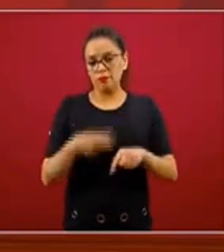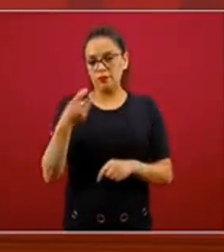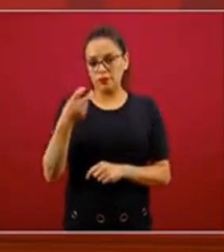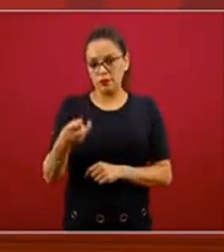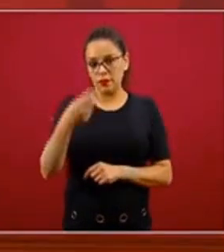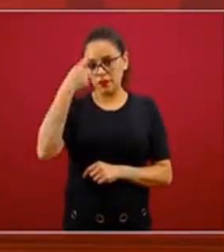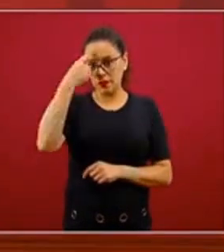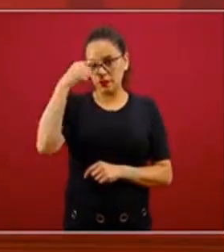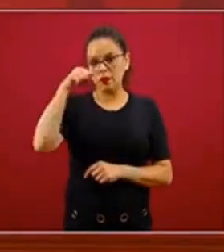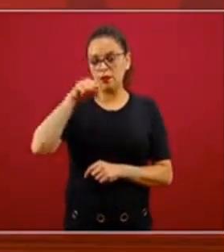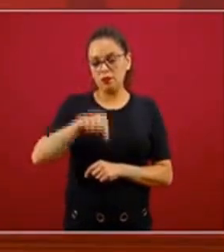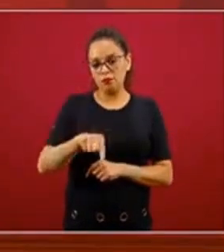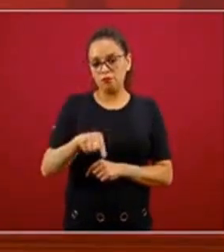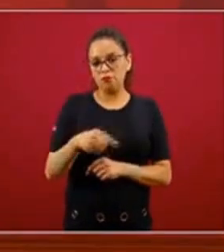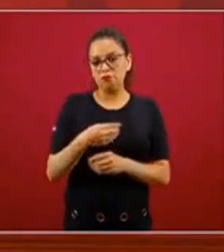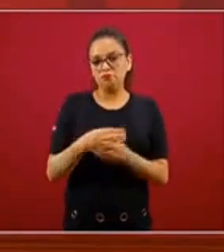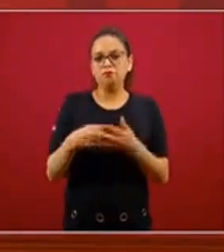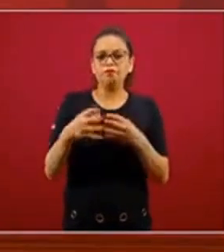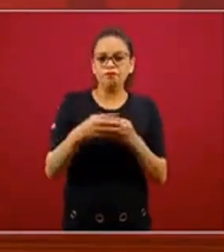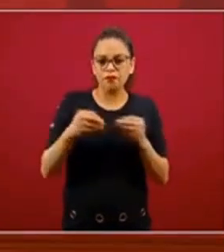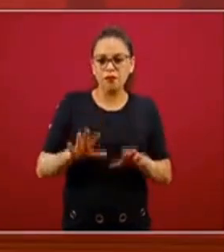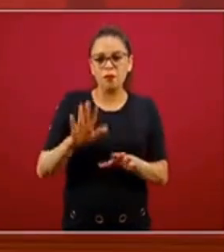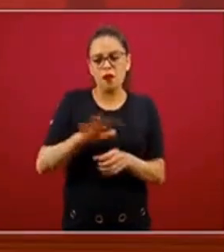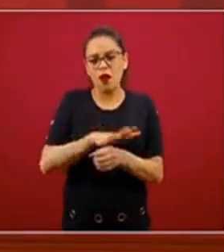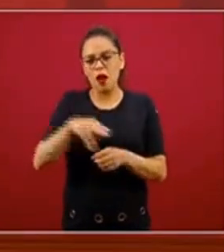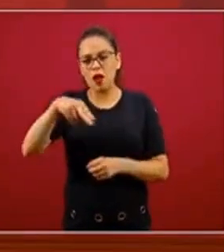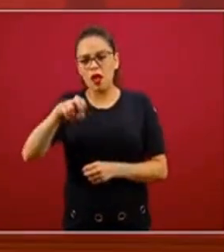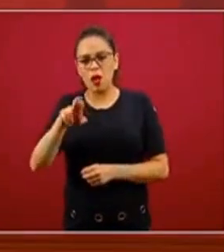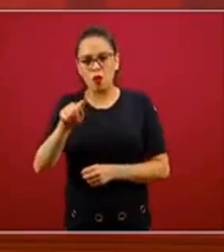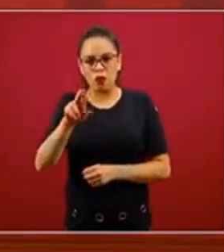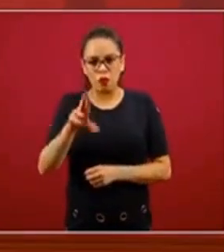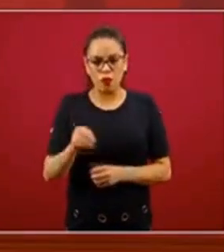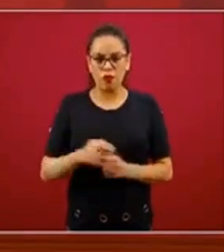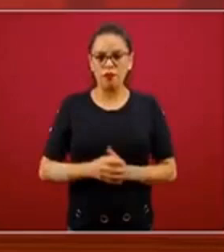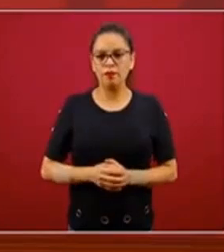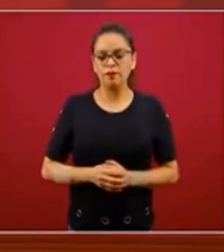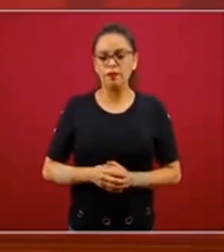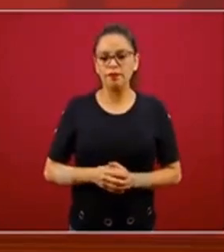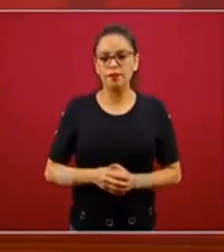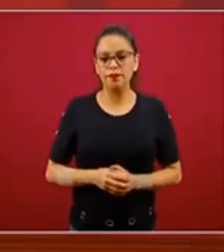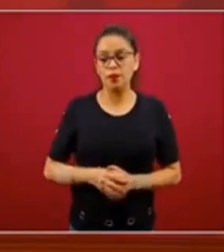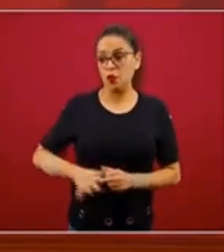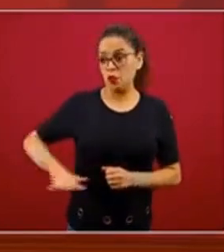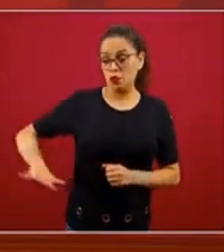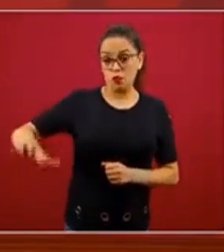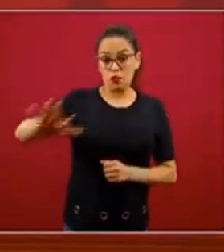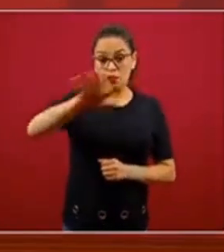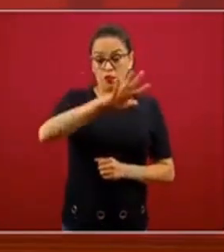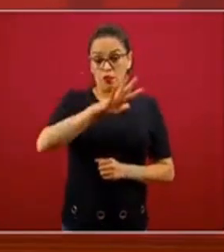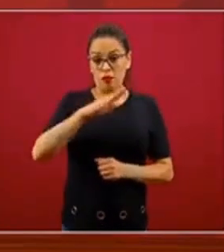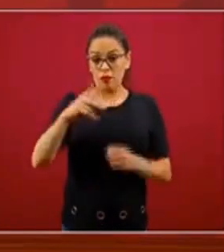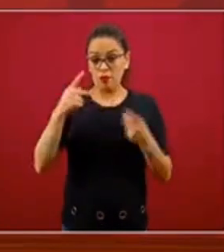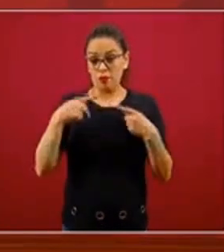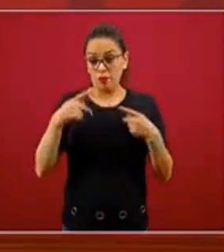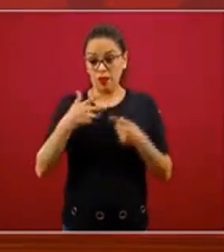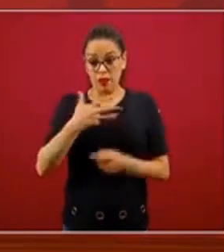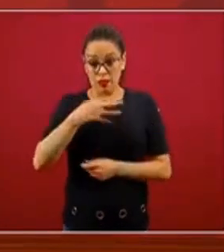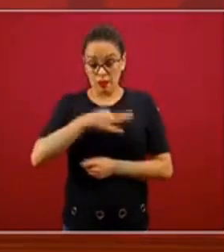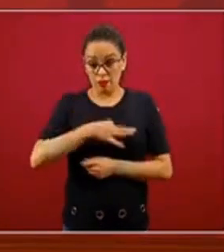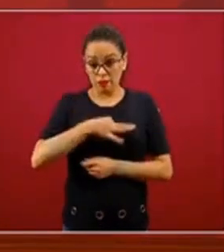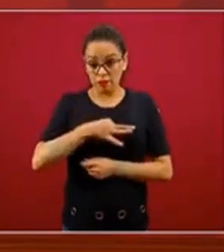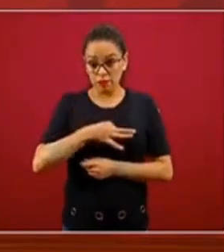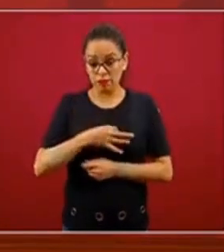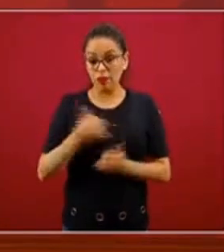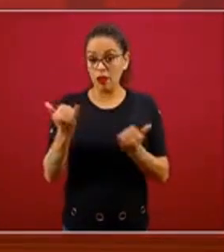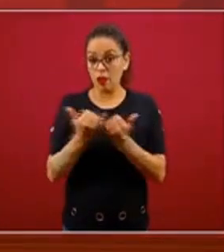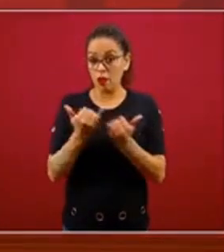neutralizante. No todos los individuos que sufren la acción del virus lo manejan